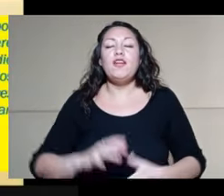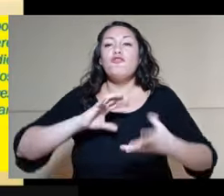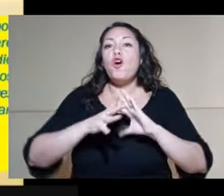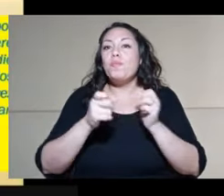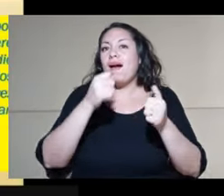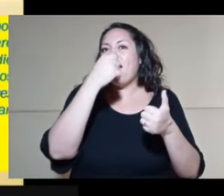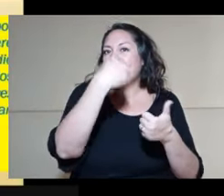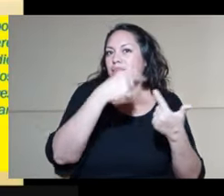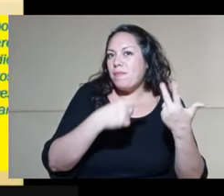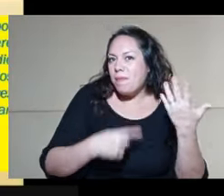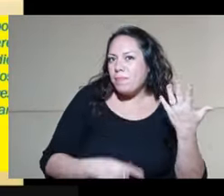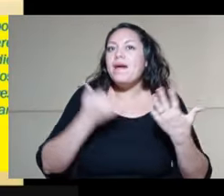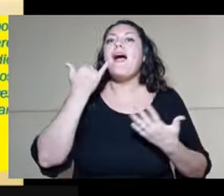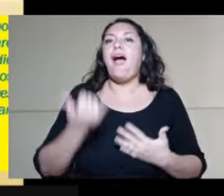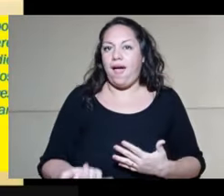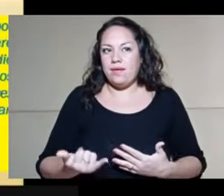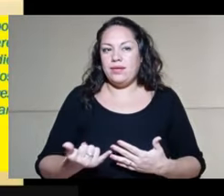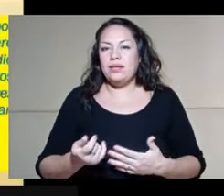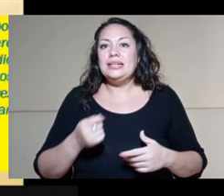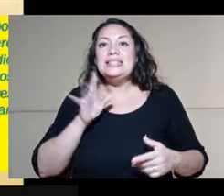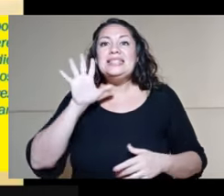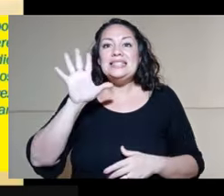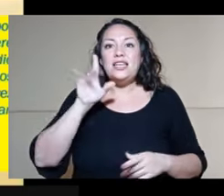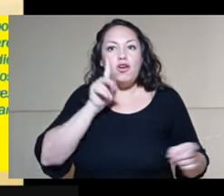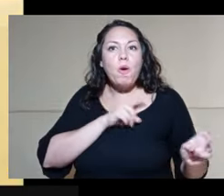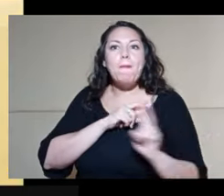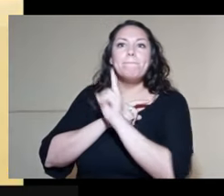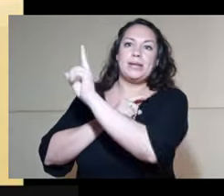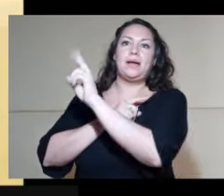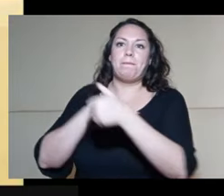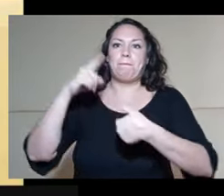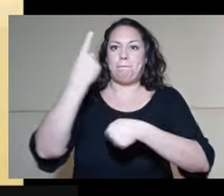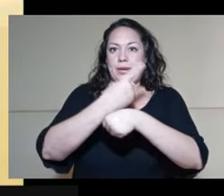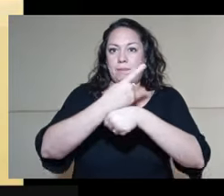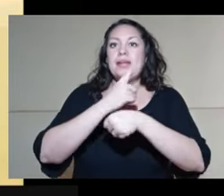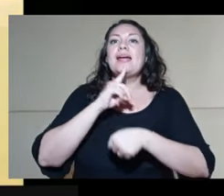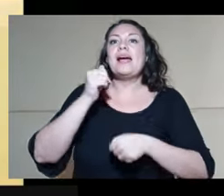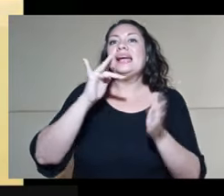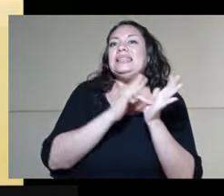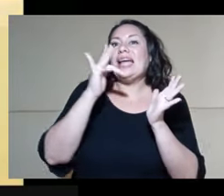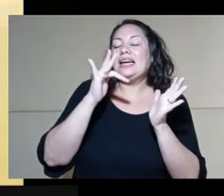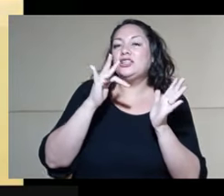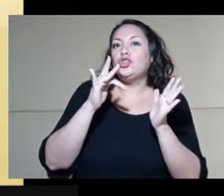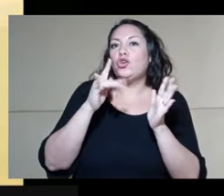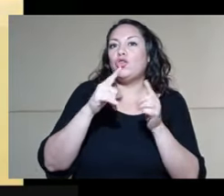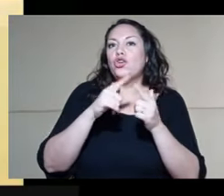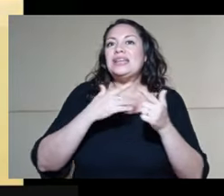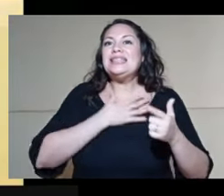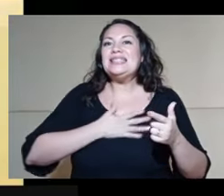distintas formas de percibir la sensibilidad somática. ¿Y que son estas 5? El tacto,